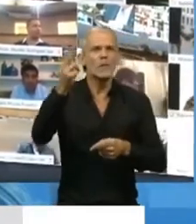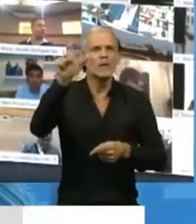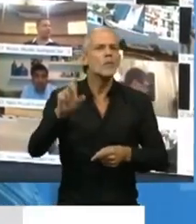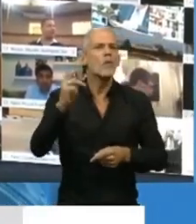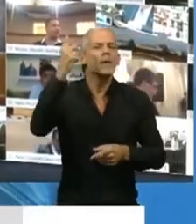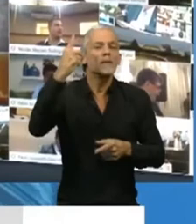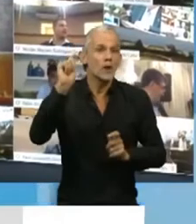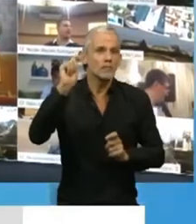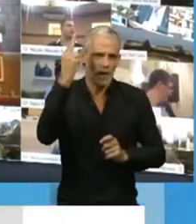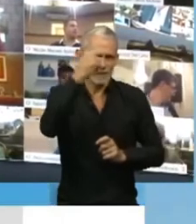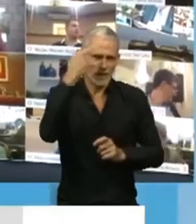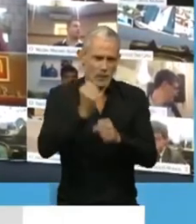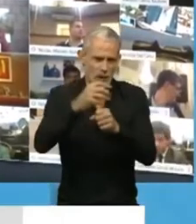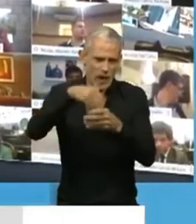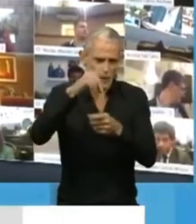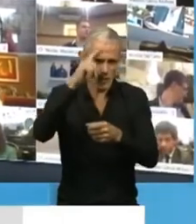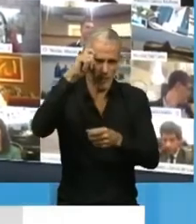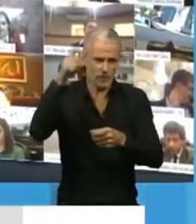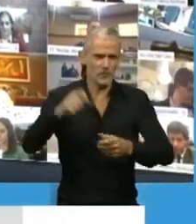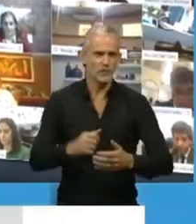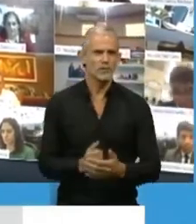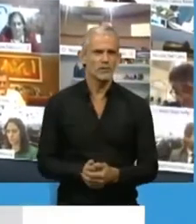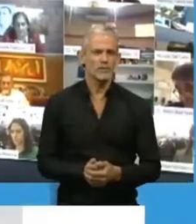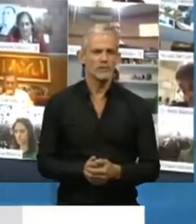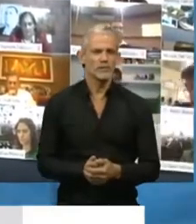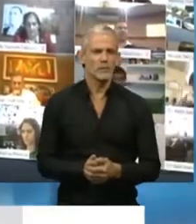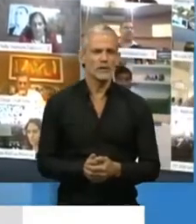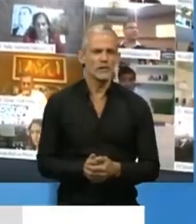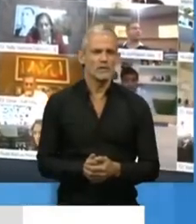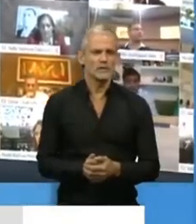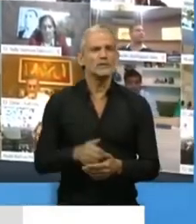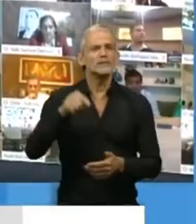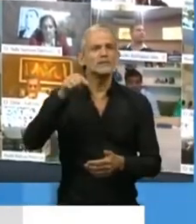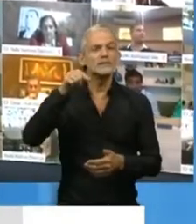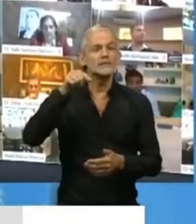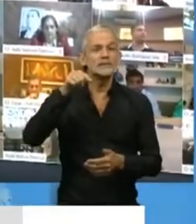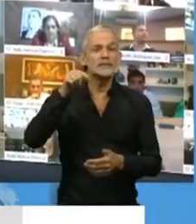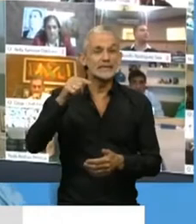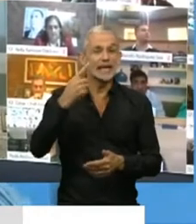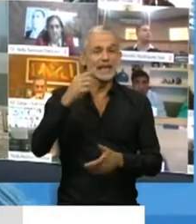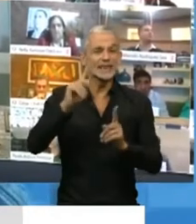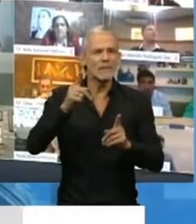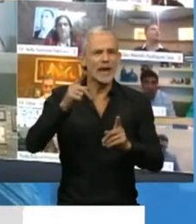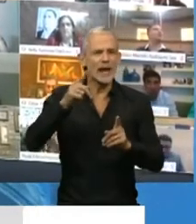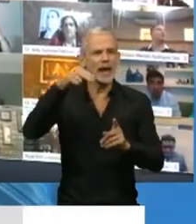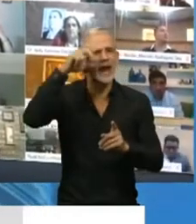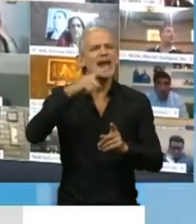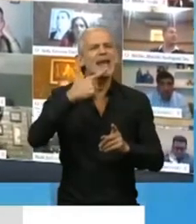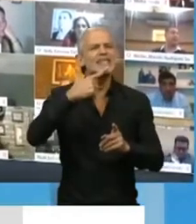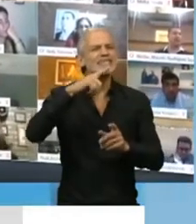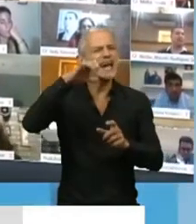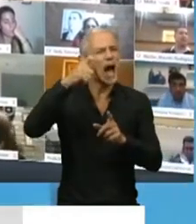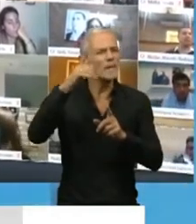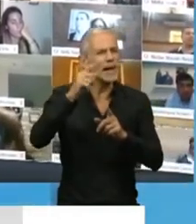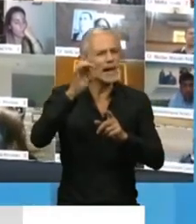enfermero, justamente. Cuando vemos que ya en el sitio Medscape, especializado